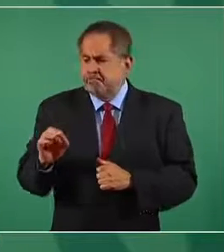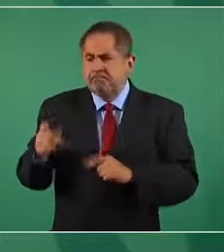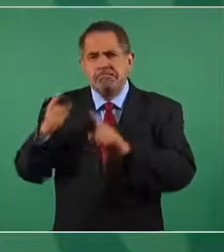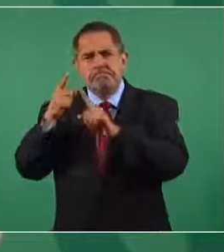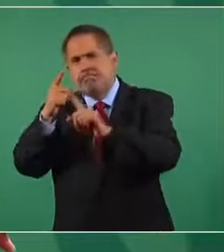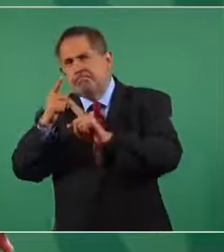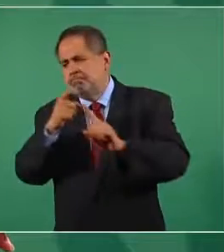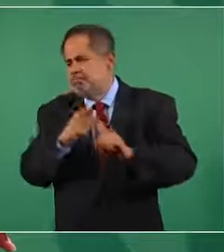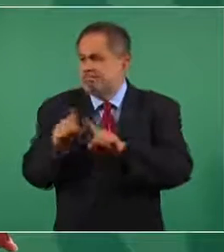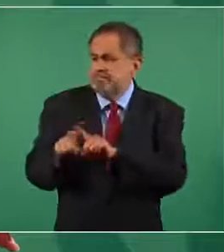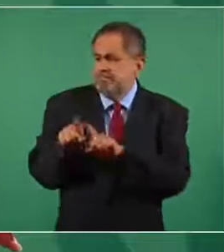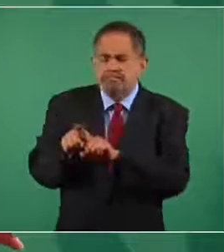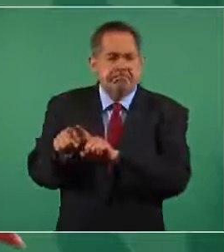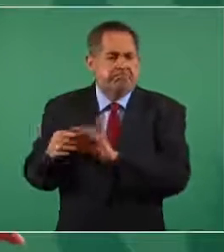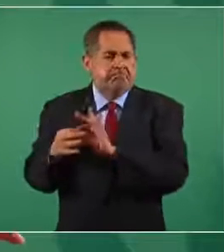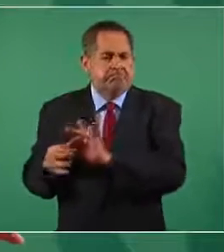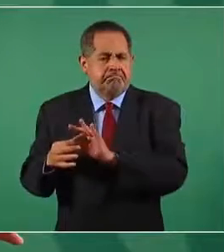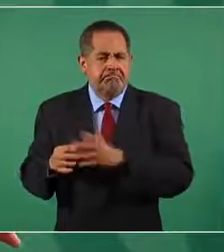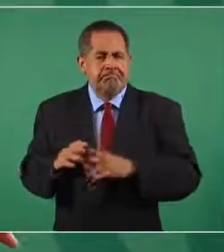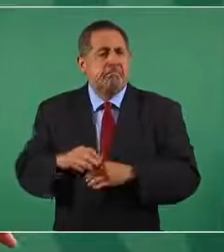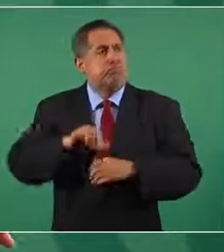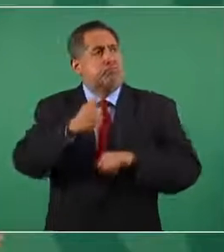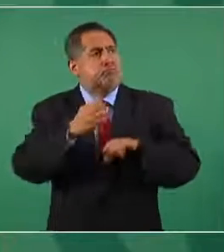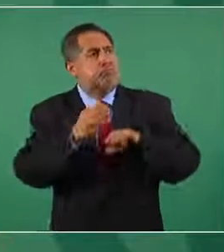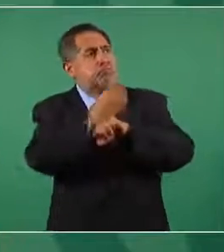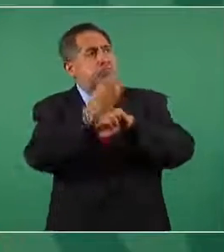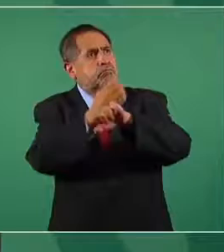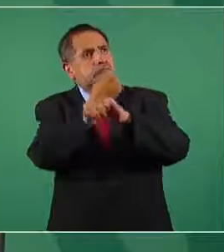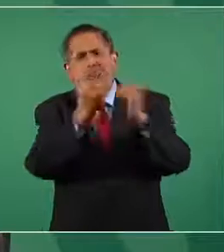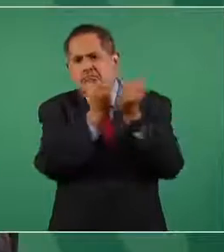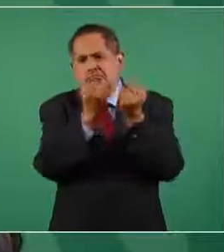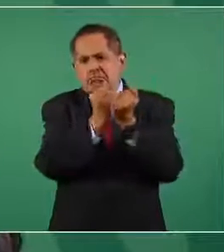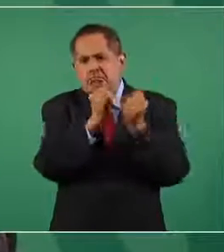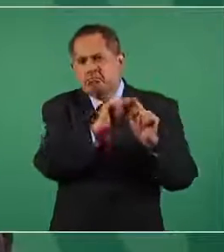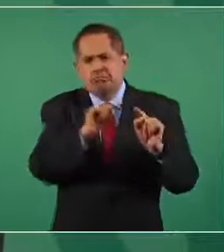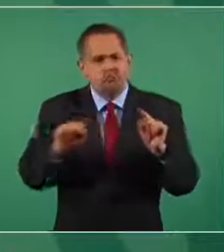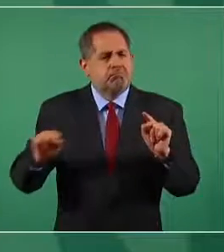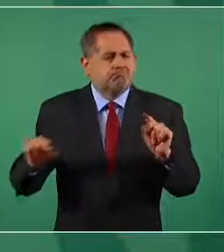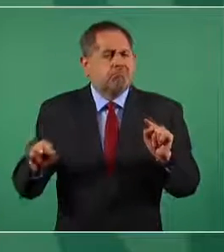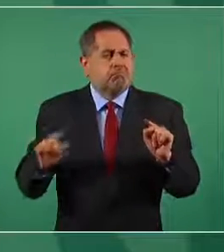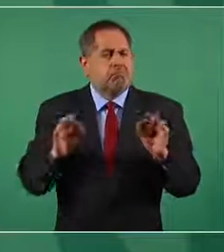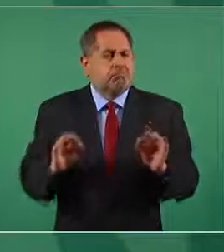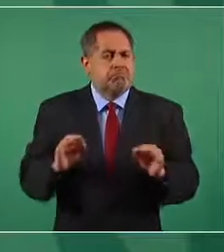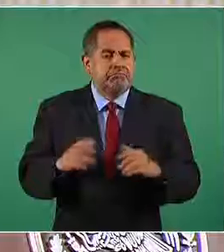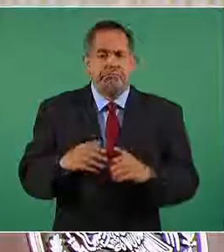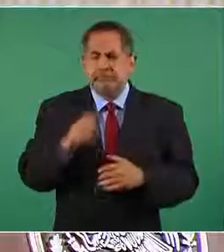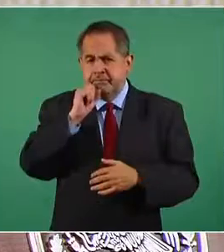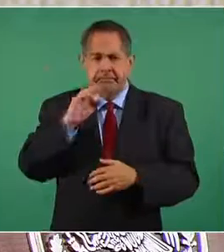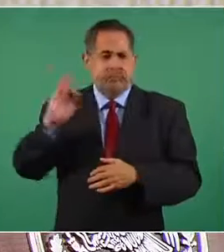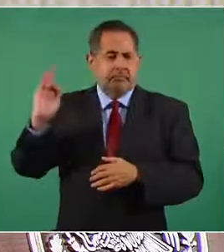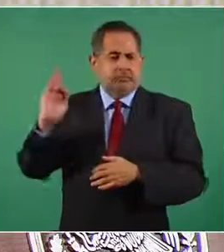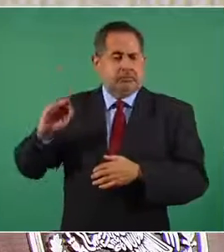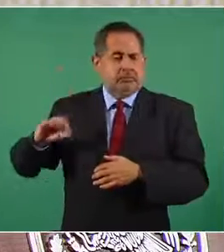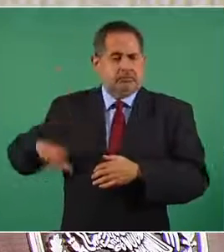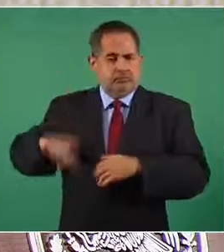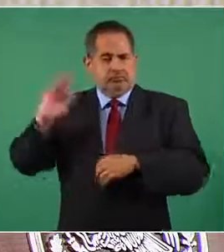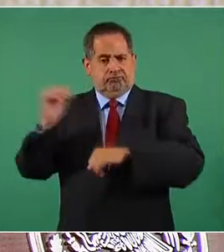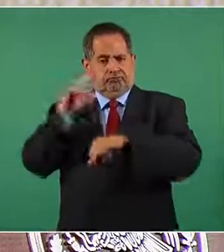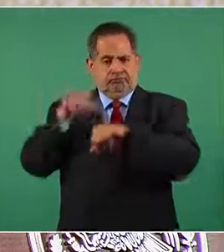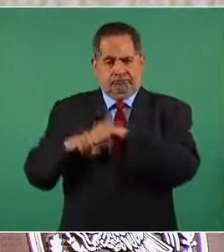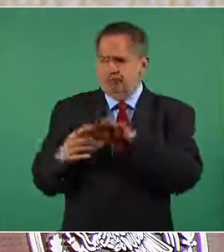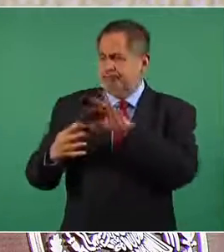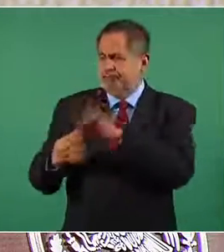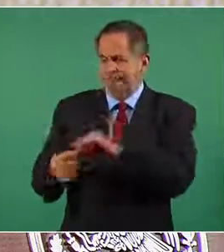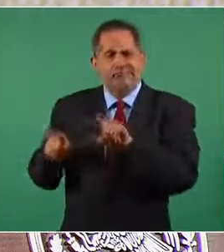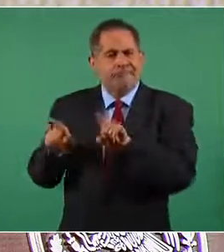en otros estados y lo que está haciendo el gobierno federal.